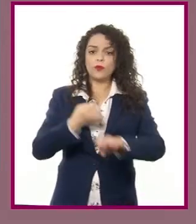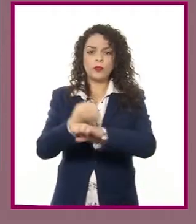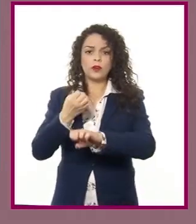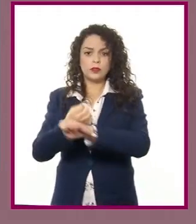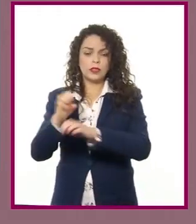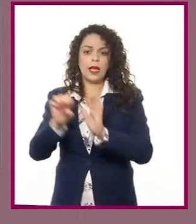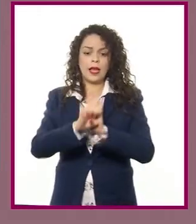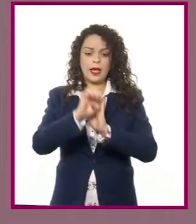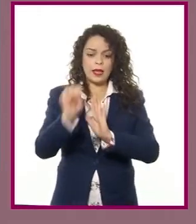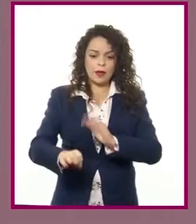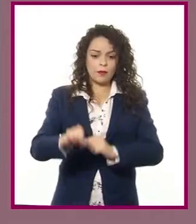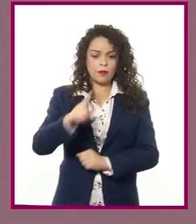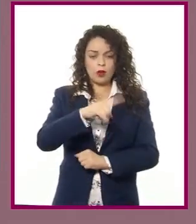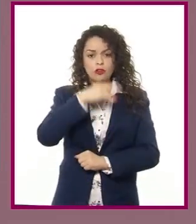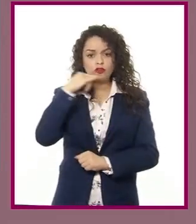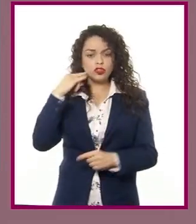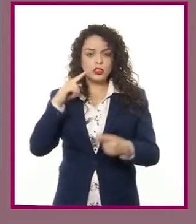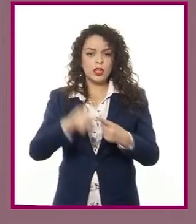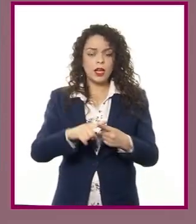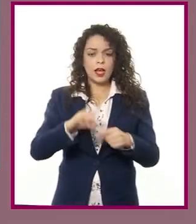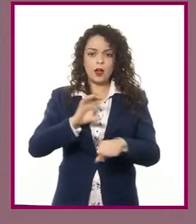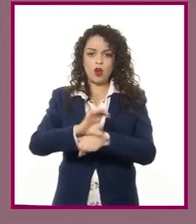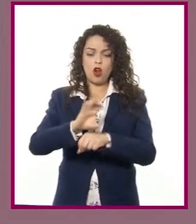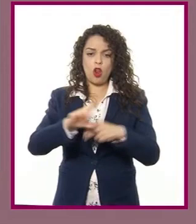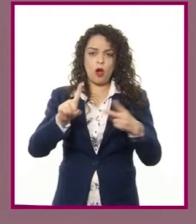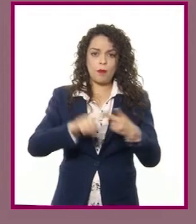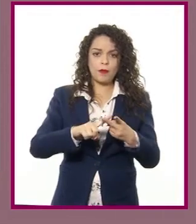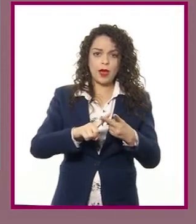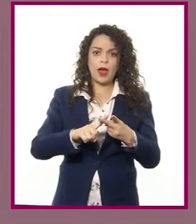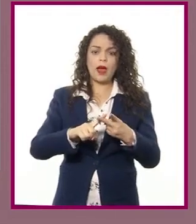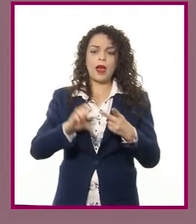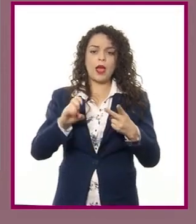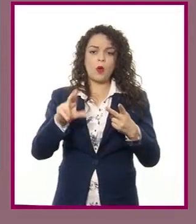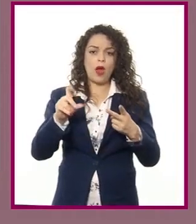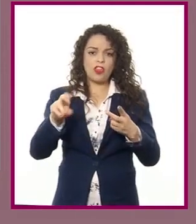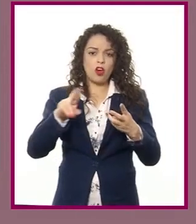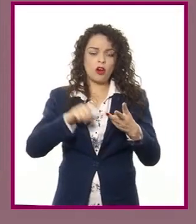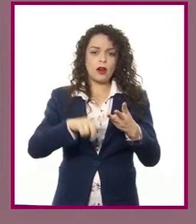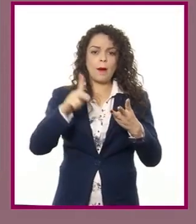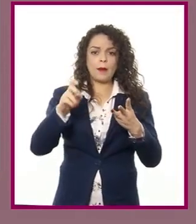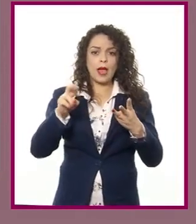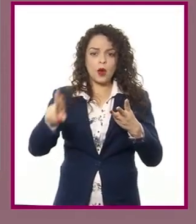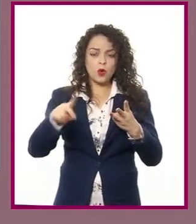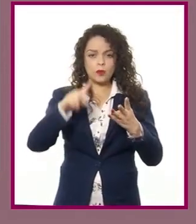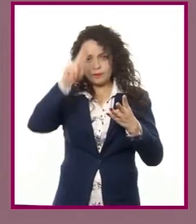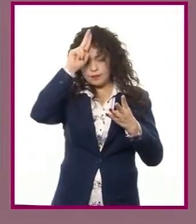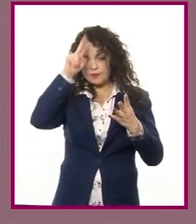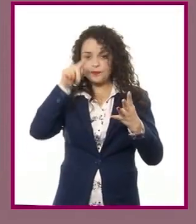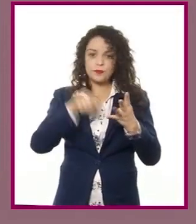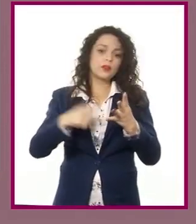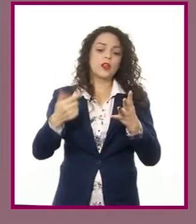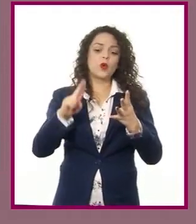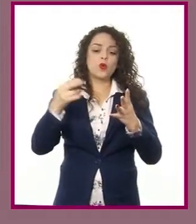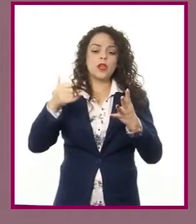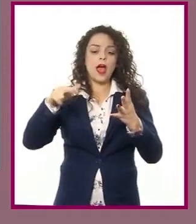como Chile, Colombia, Ecuador, Perú, Guyana y